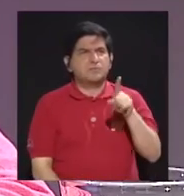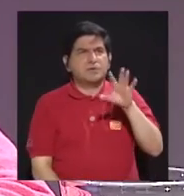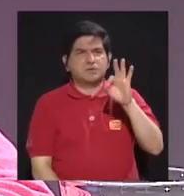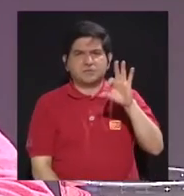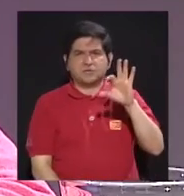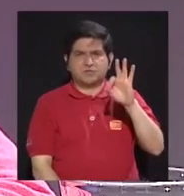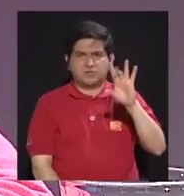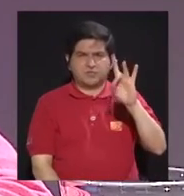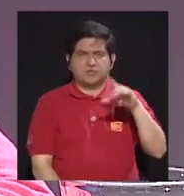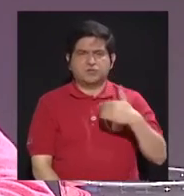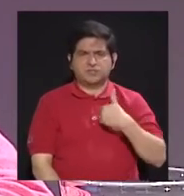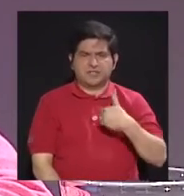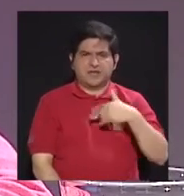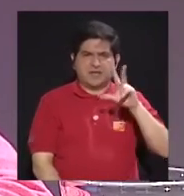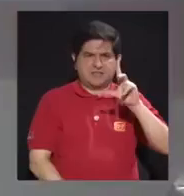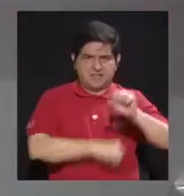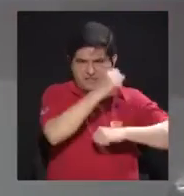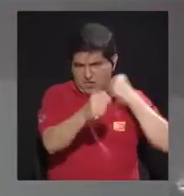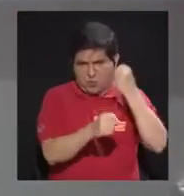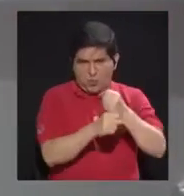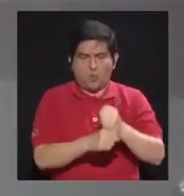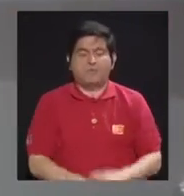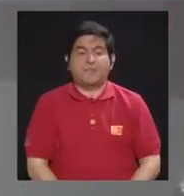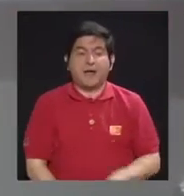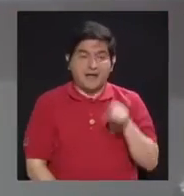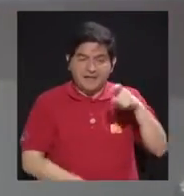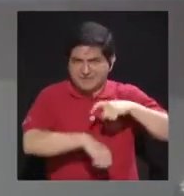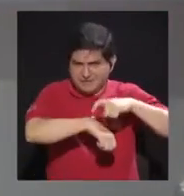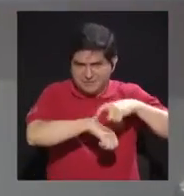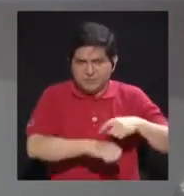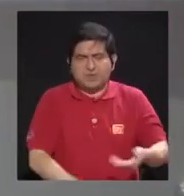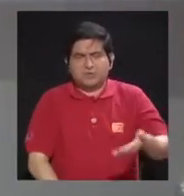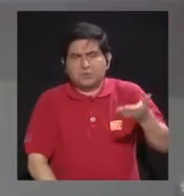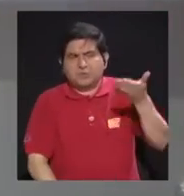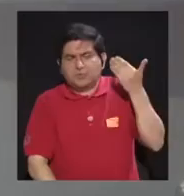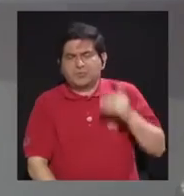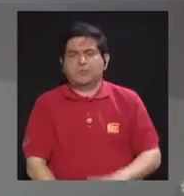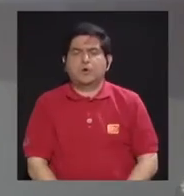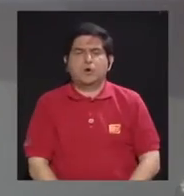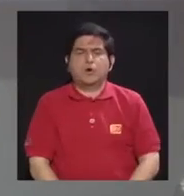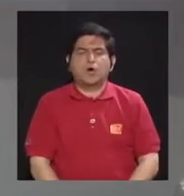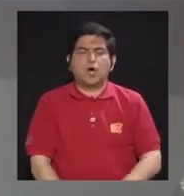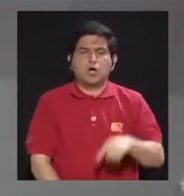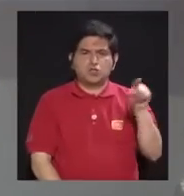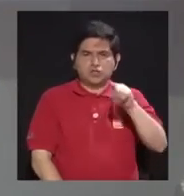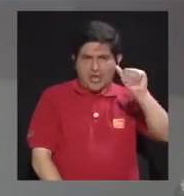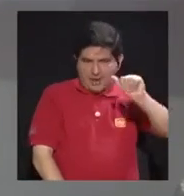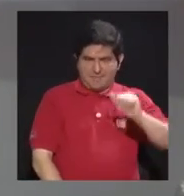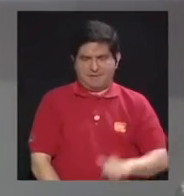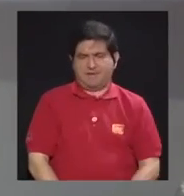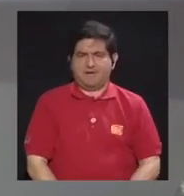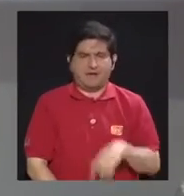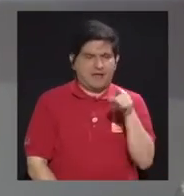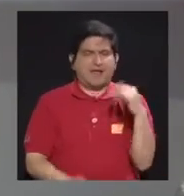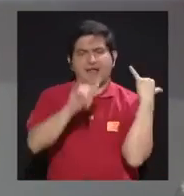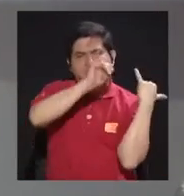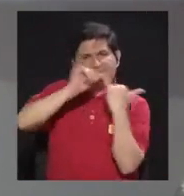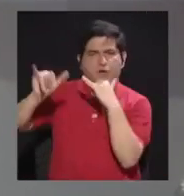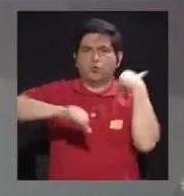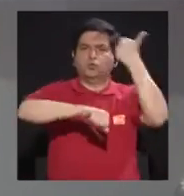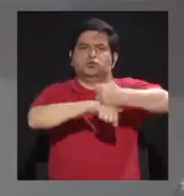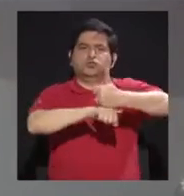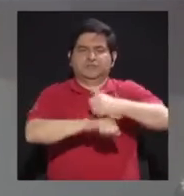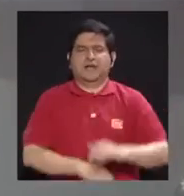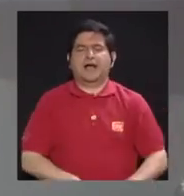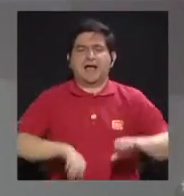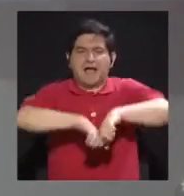tenía 31 años. Bueno, a esa edad, ya hace tanto tiempo, Soyla América se atrevió a hacer una denuncia